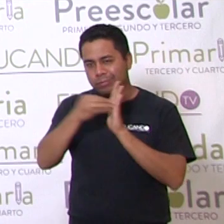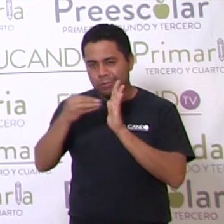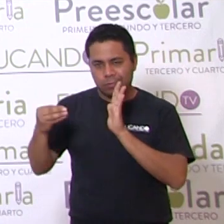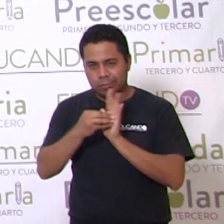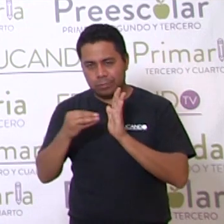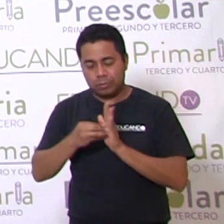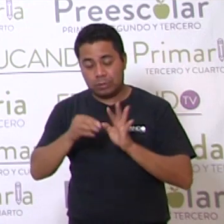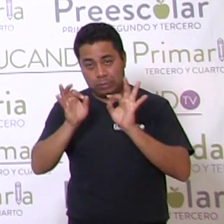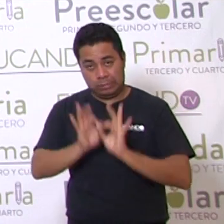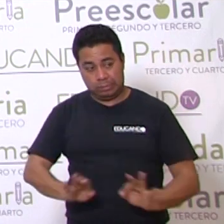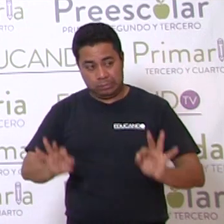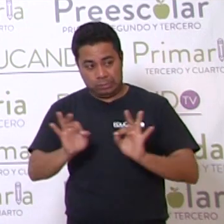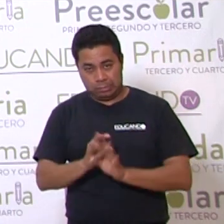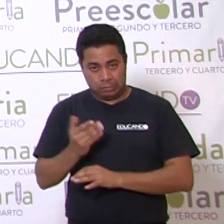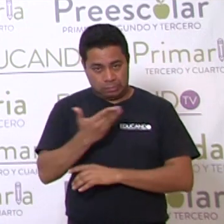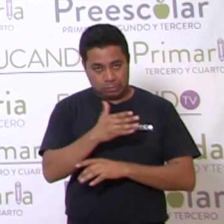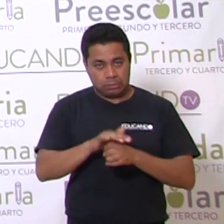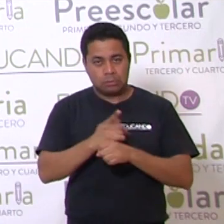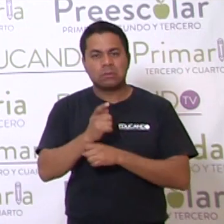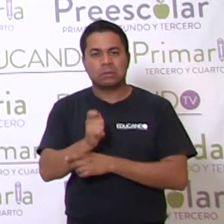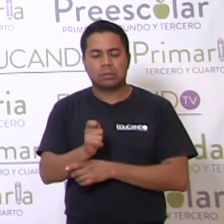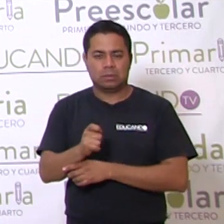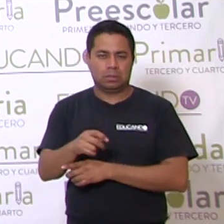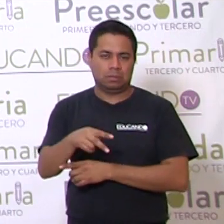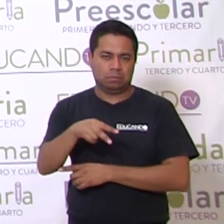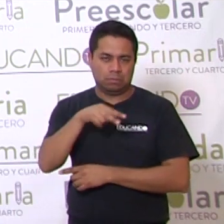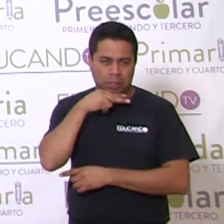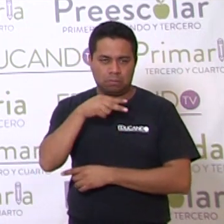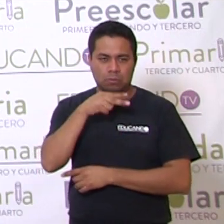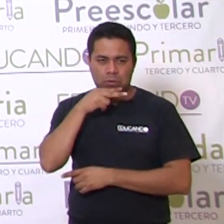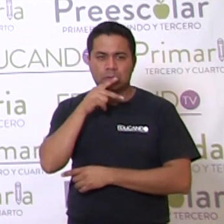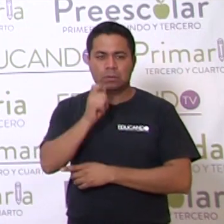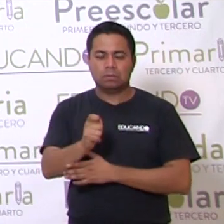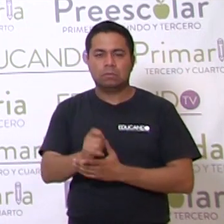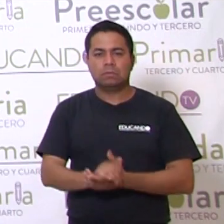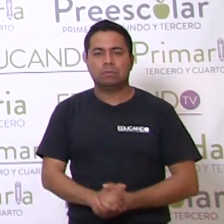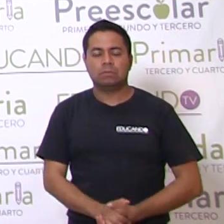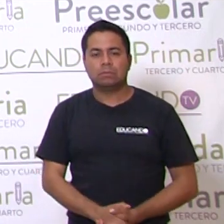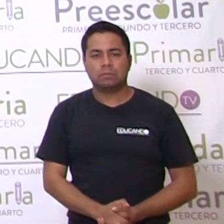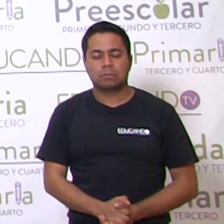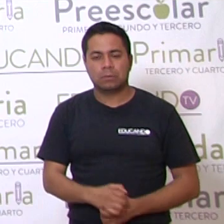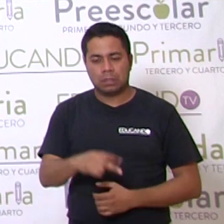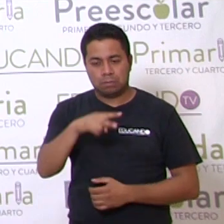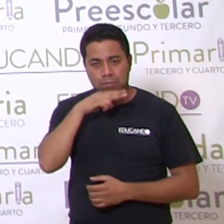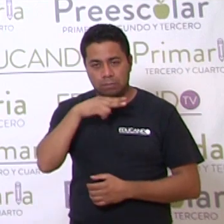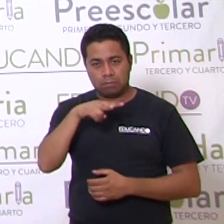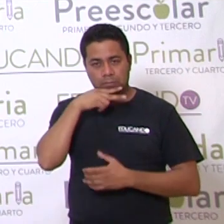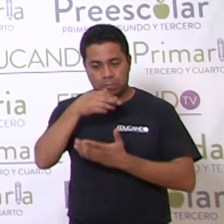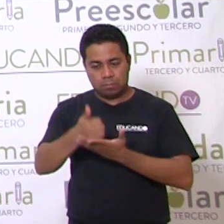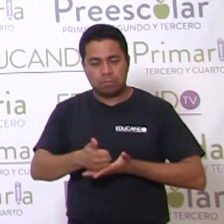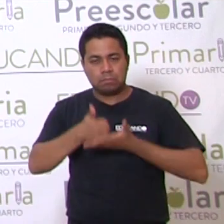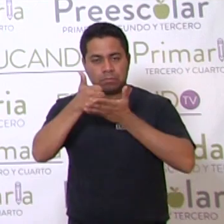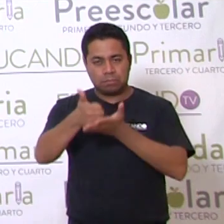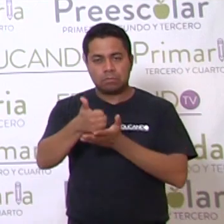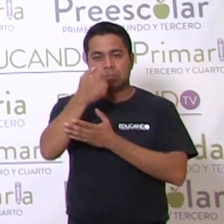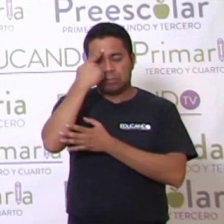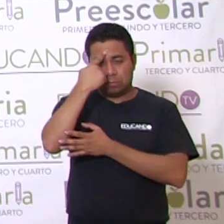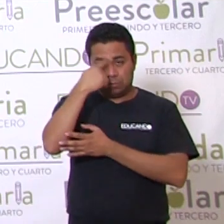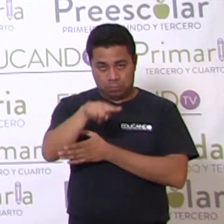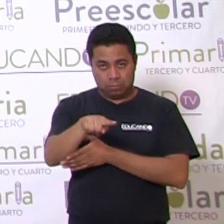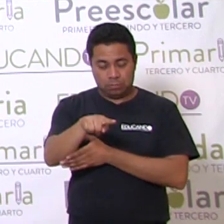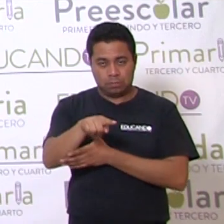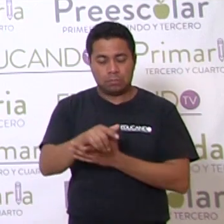aquí porque sabemos que los verbos, bien, sirven para